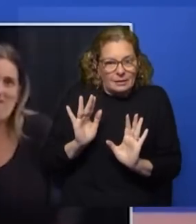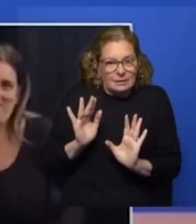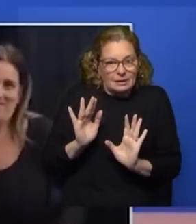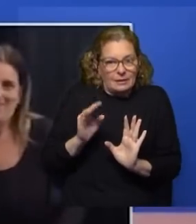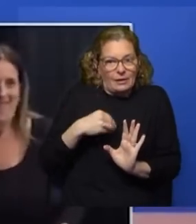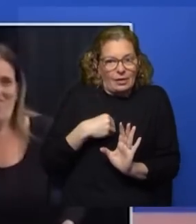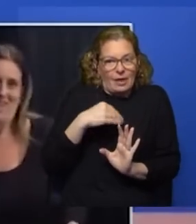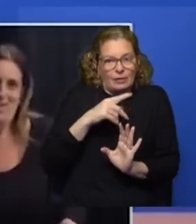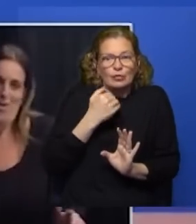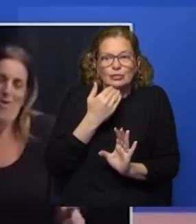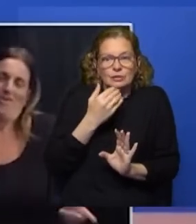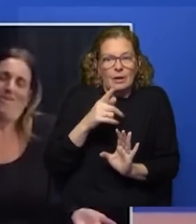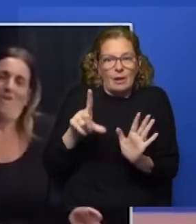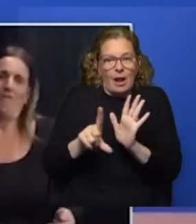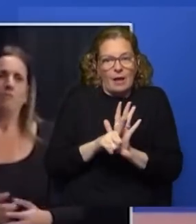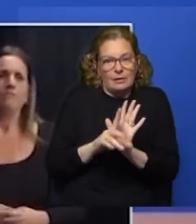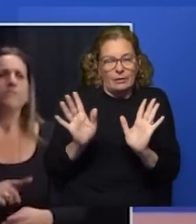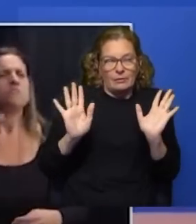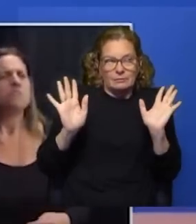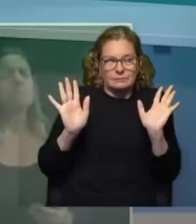actúa por fuera de la ley